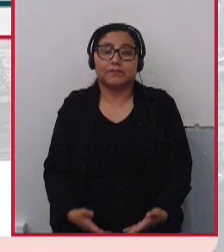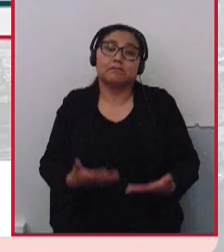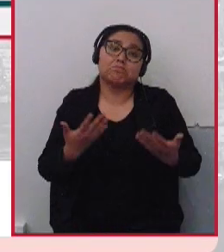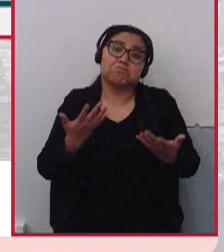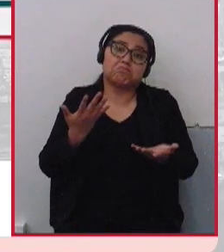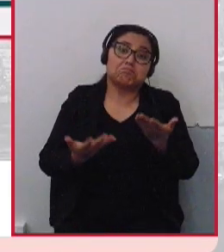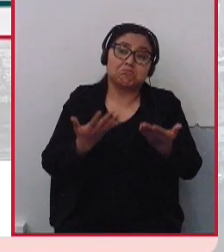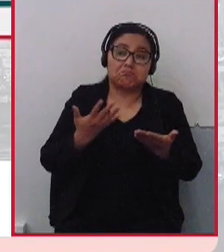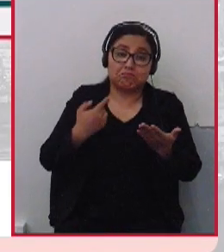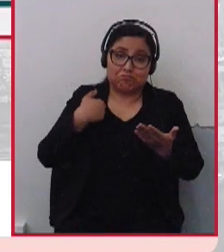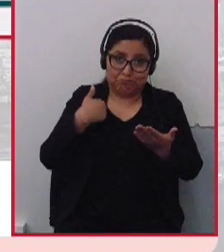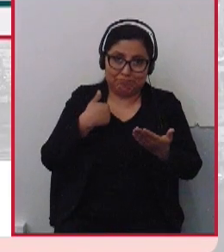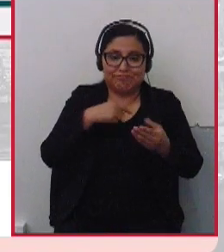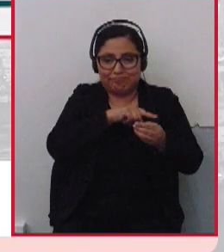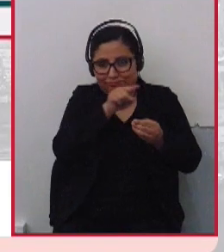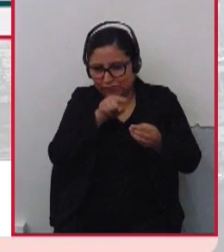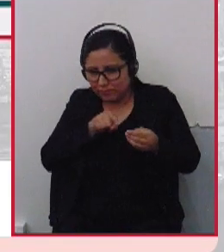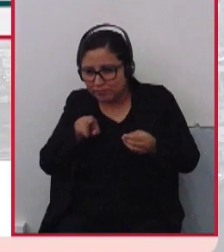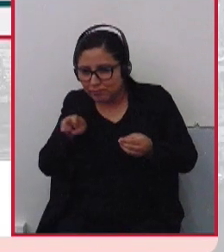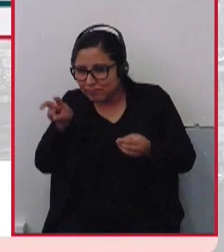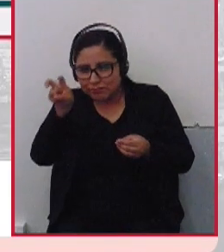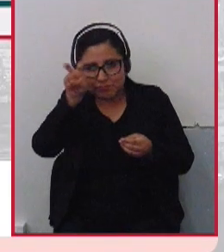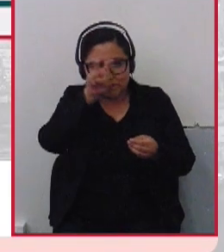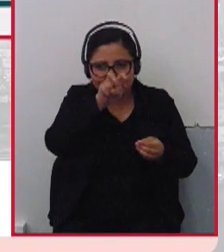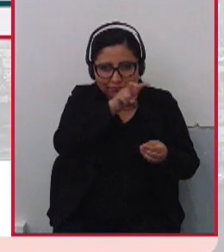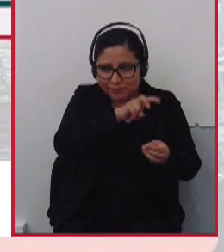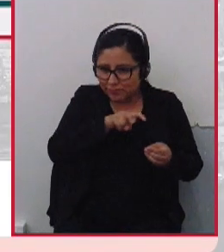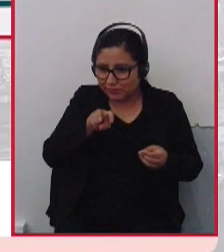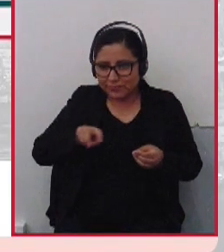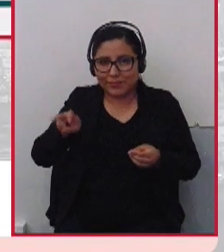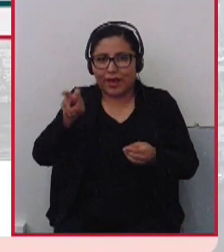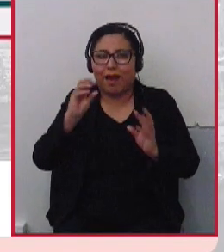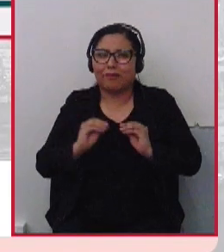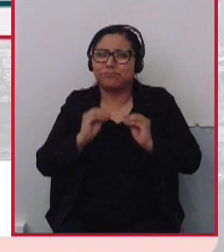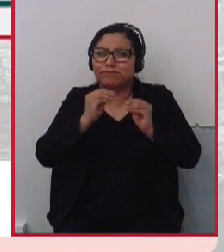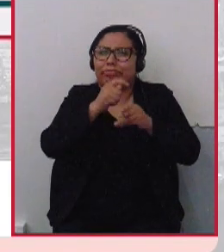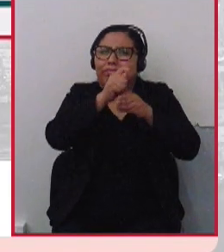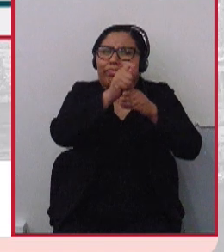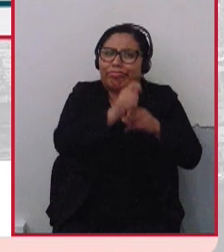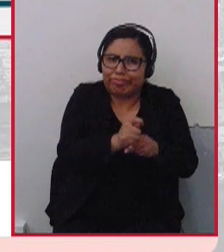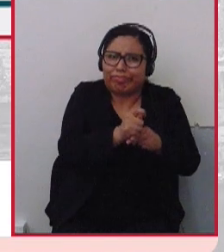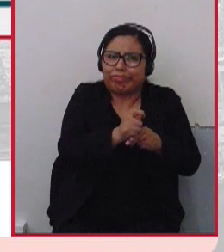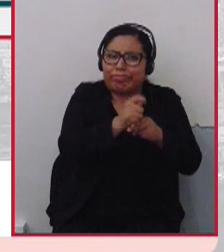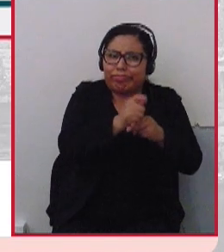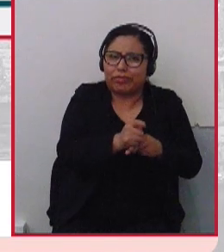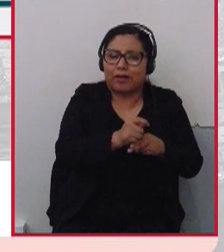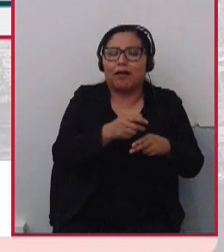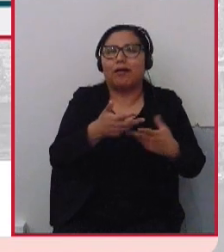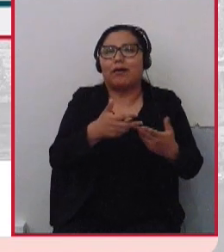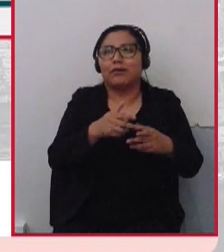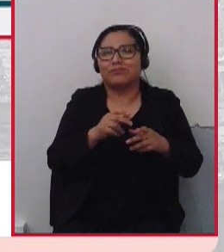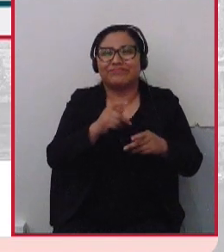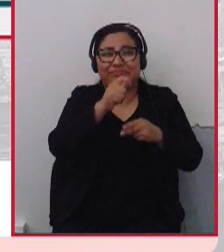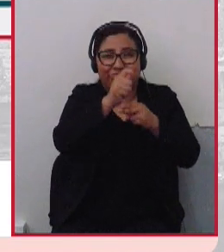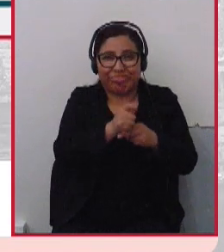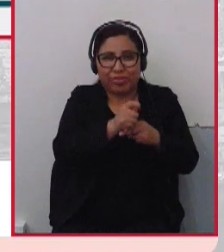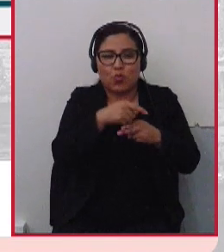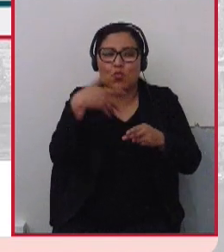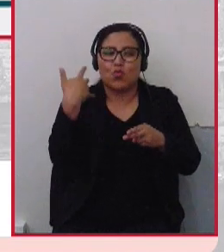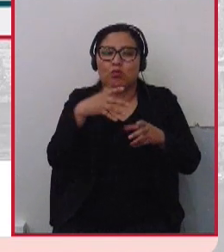generalmente nosotros los procesistas empezamos a poner el tonelaje a la planta, porque como se dice, el tonelaje es el rey,